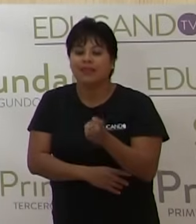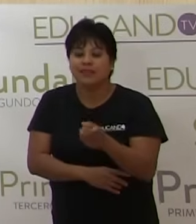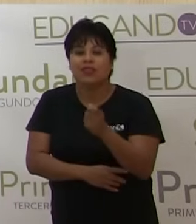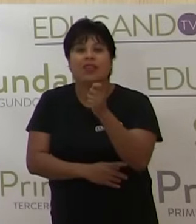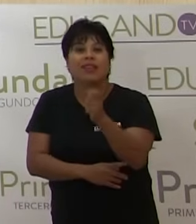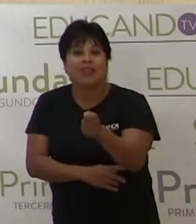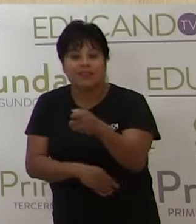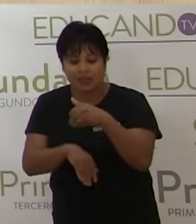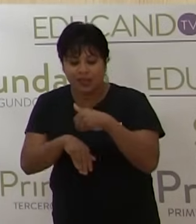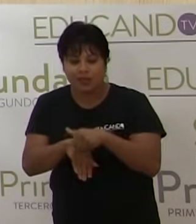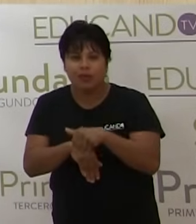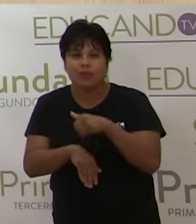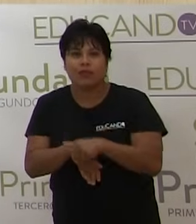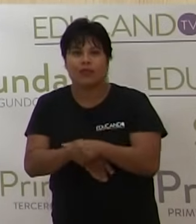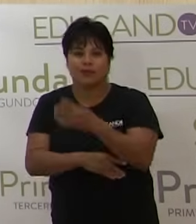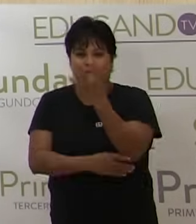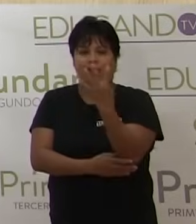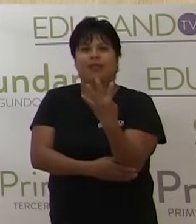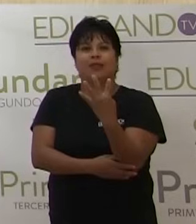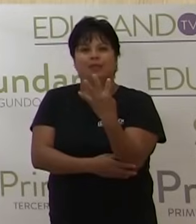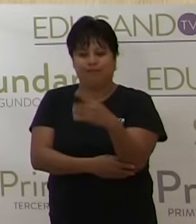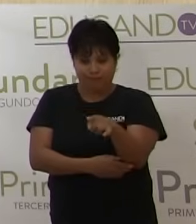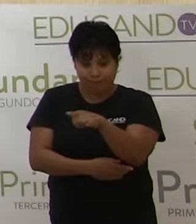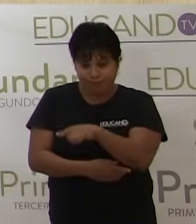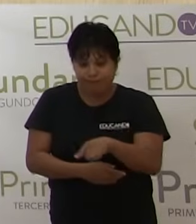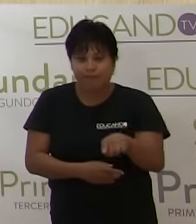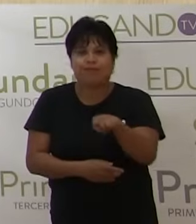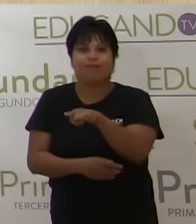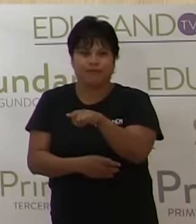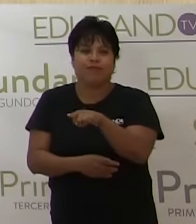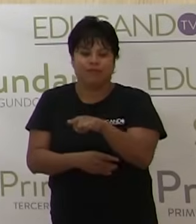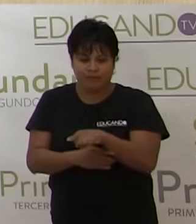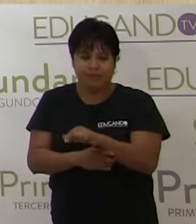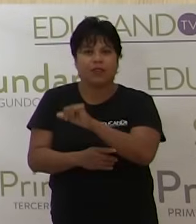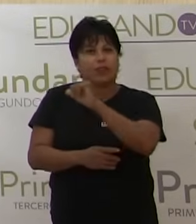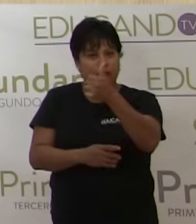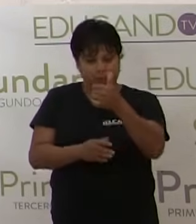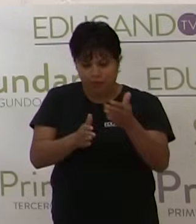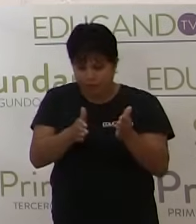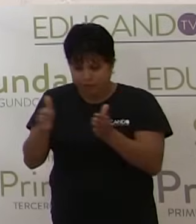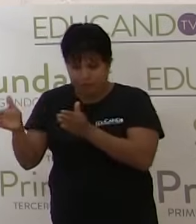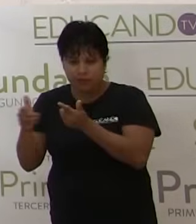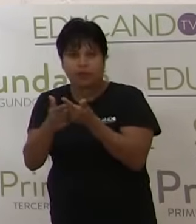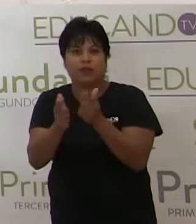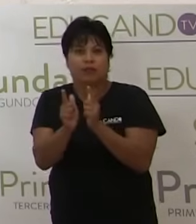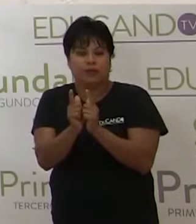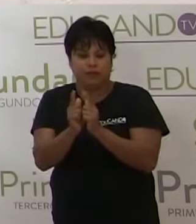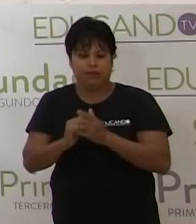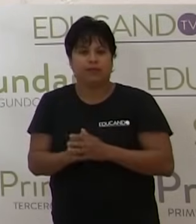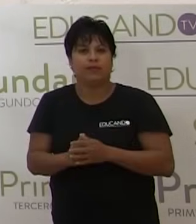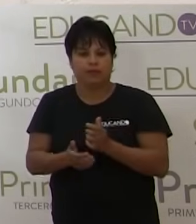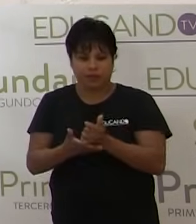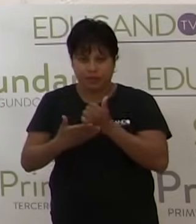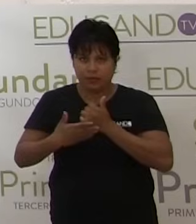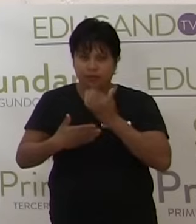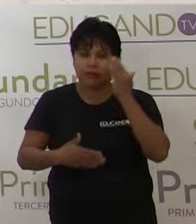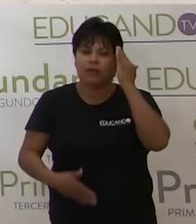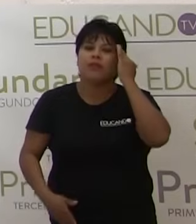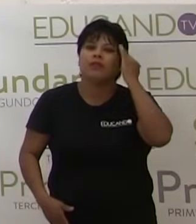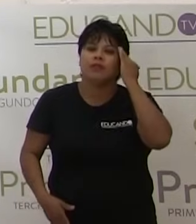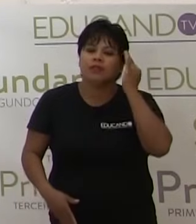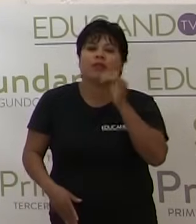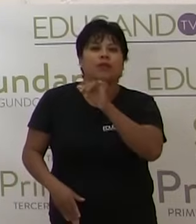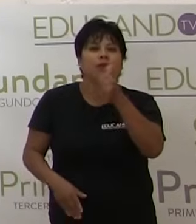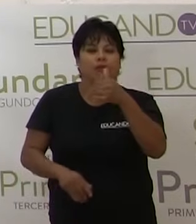representa este número vamos con la siguiente colección Acompáñame a conocer